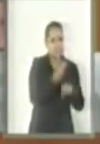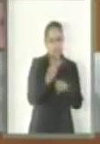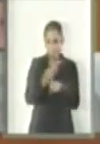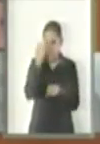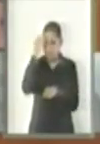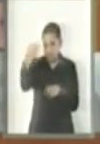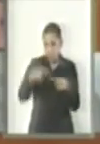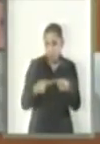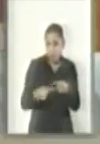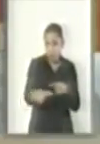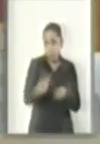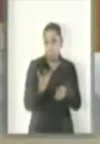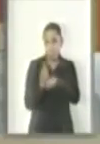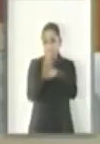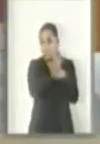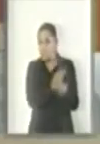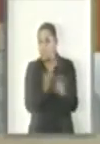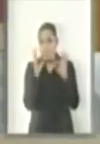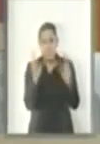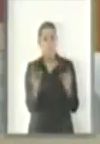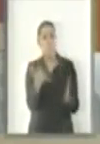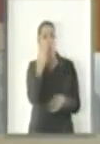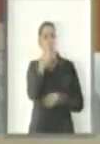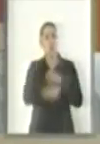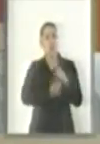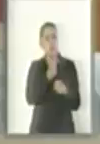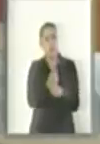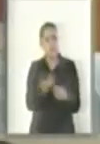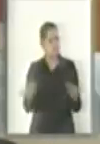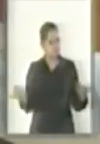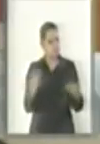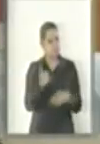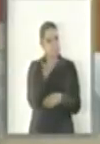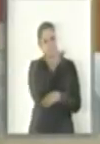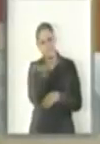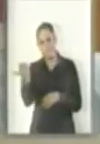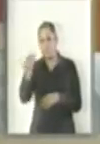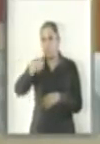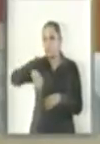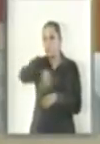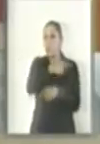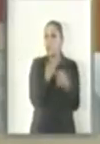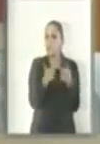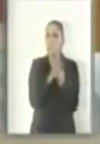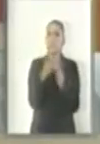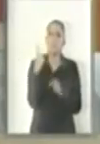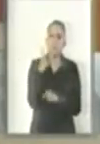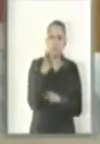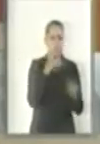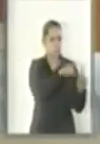tales razones, exhortamos a todos los grupos parlamentarios, en especial al PRI,